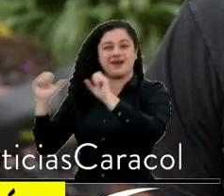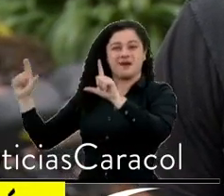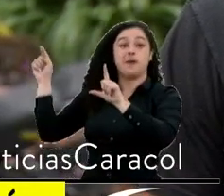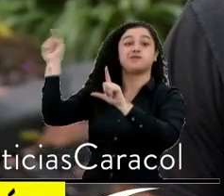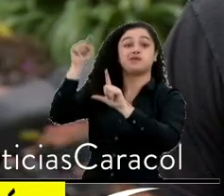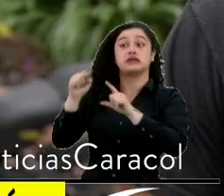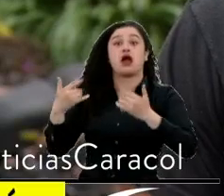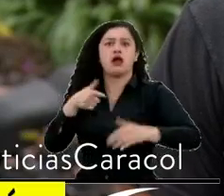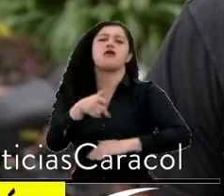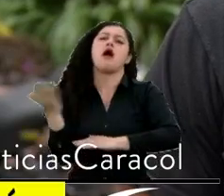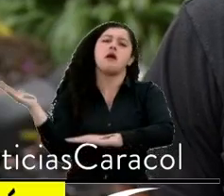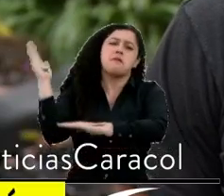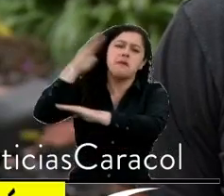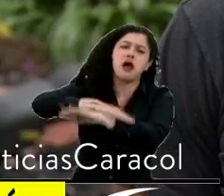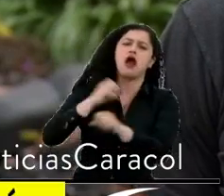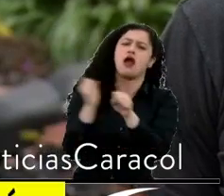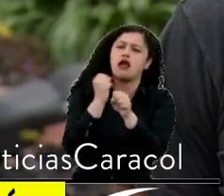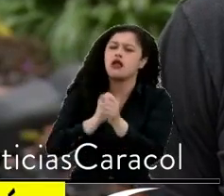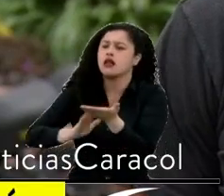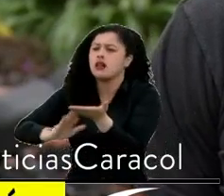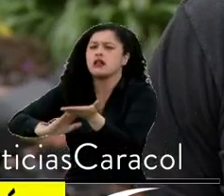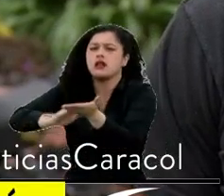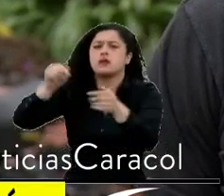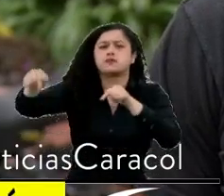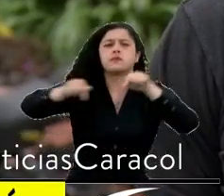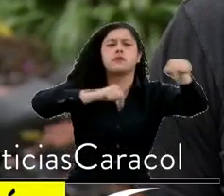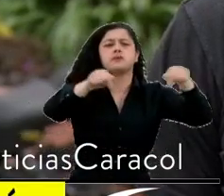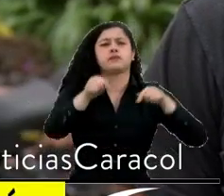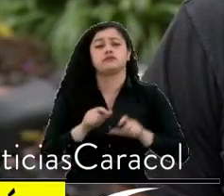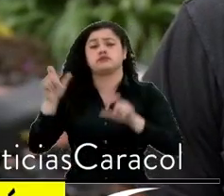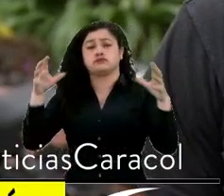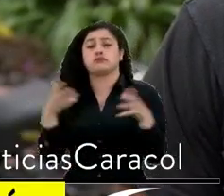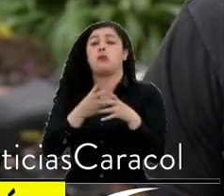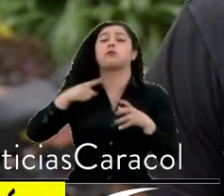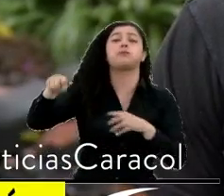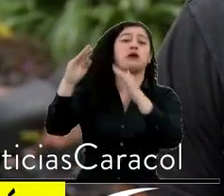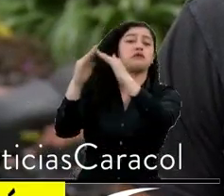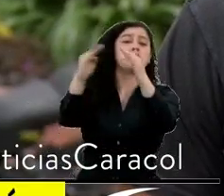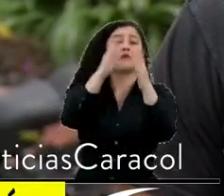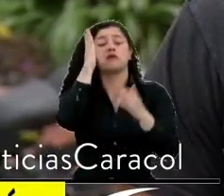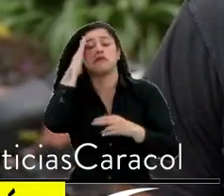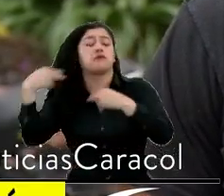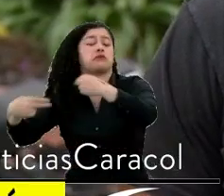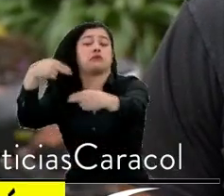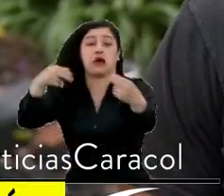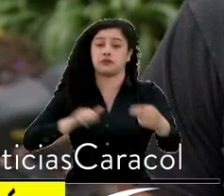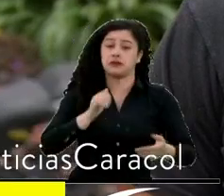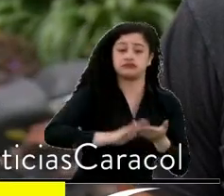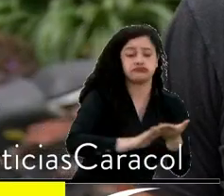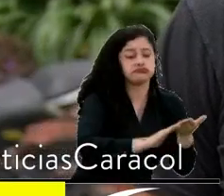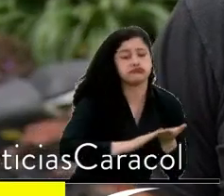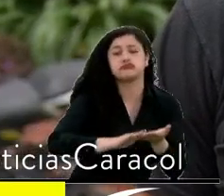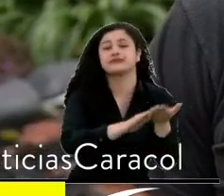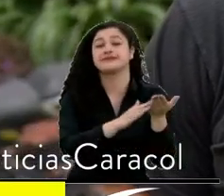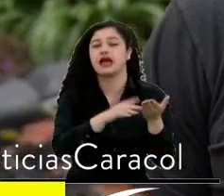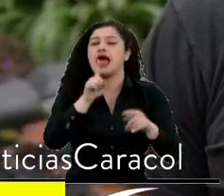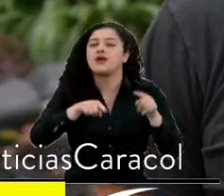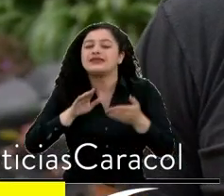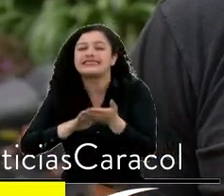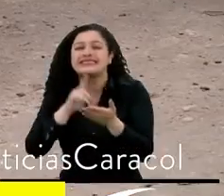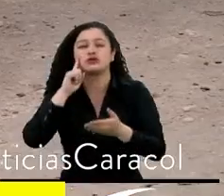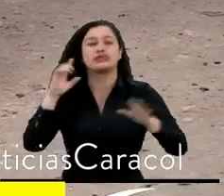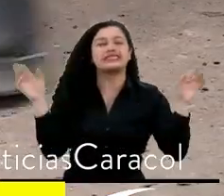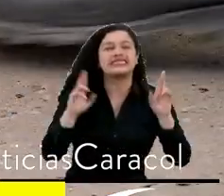trabajar de noche en un barrio en donde la gente lo que necesita es dormir. Normalmente las intervenciones nocturnas las hacemos en arteriales,